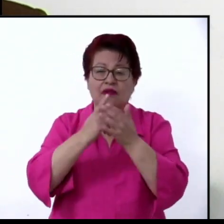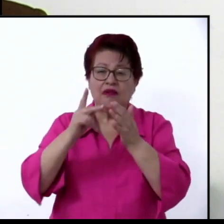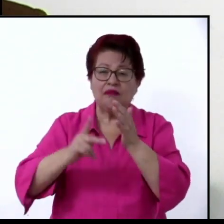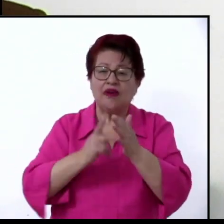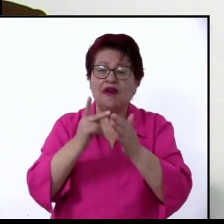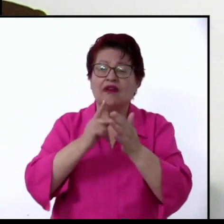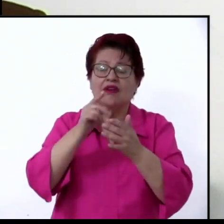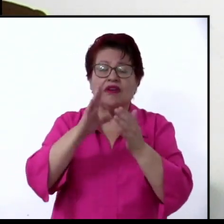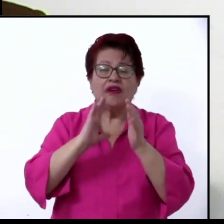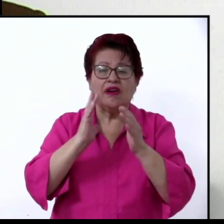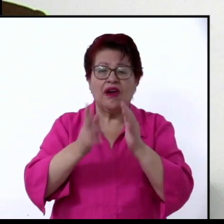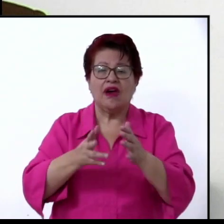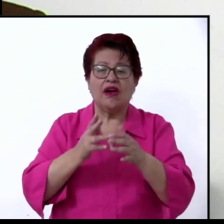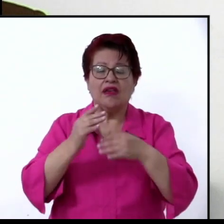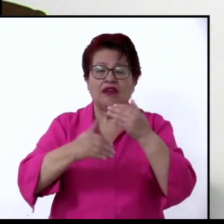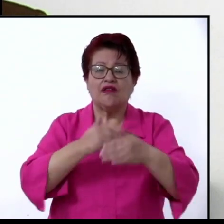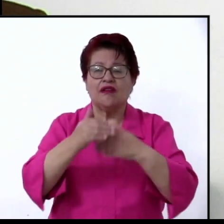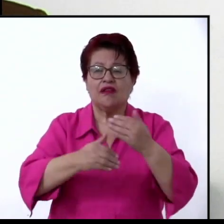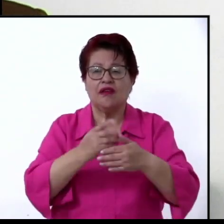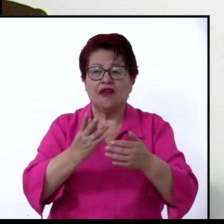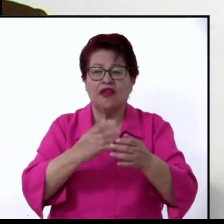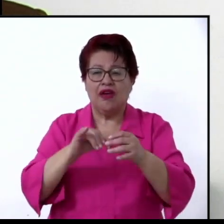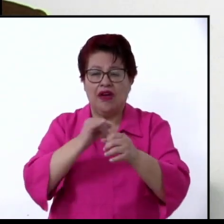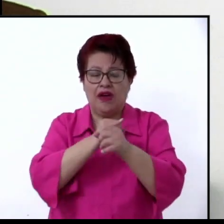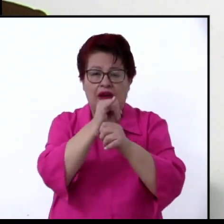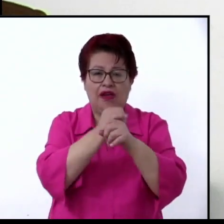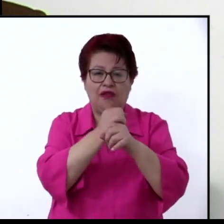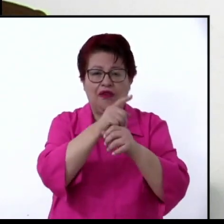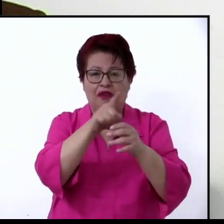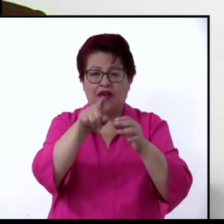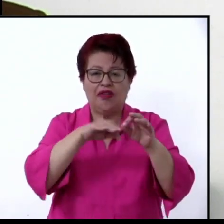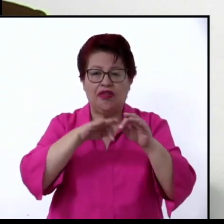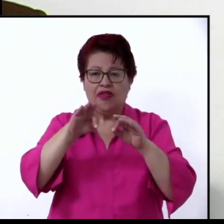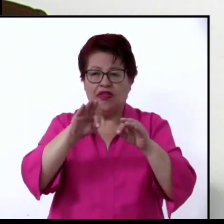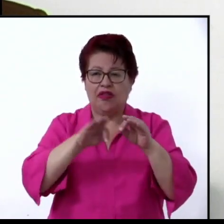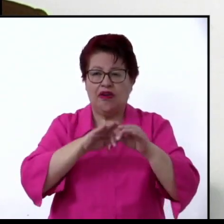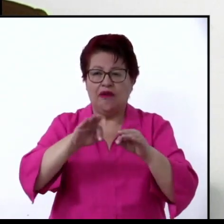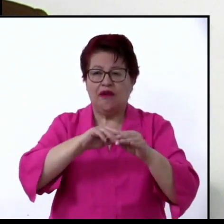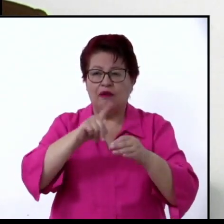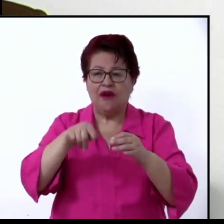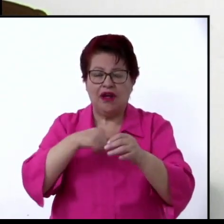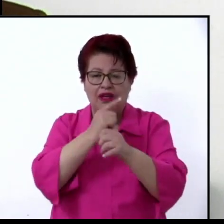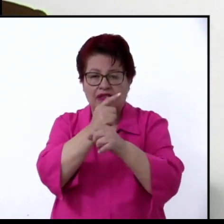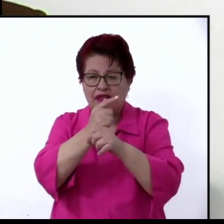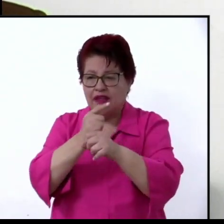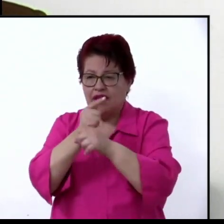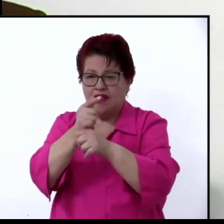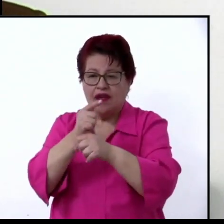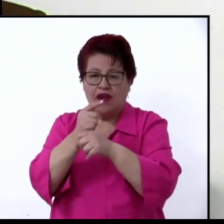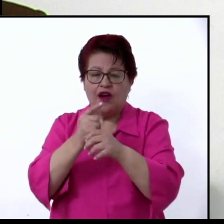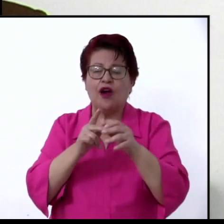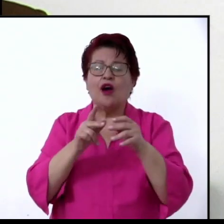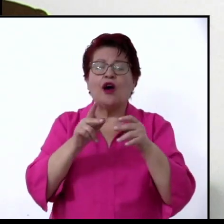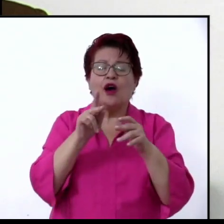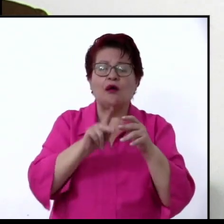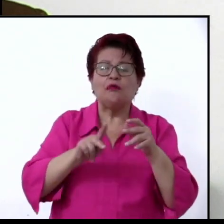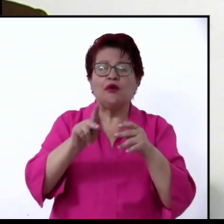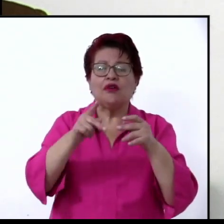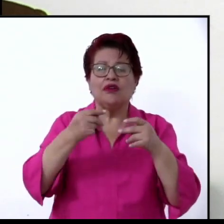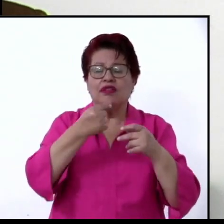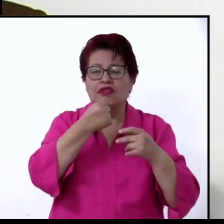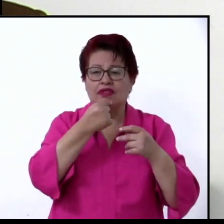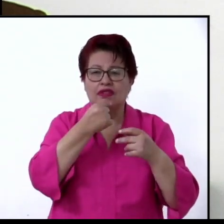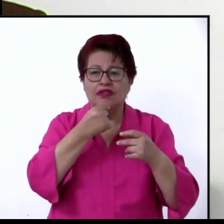se va a llevar a cabo este proceso de inspección en materia laboral para poder detectar a población infantil